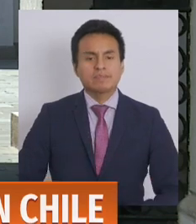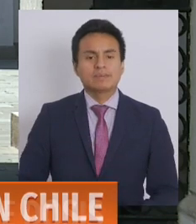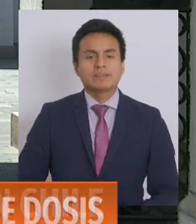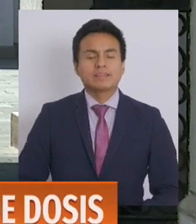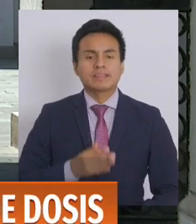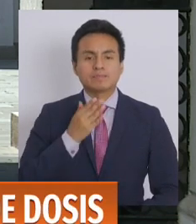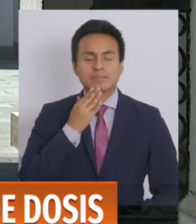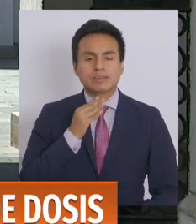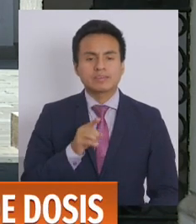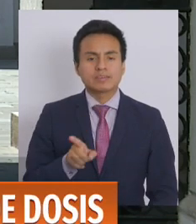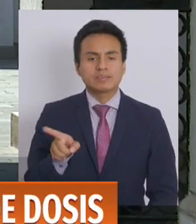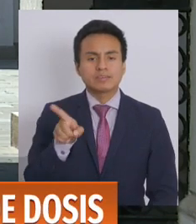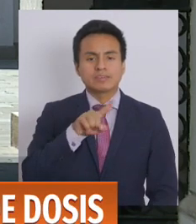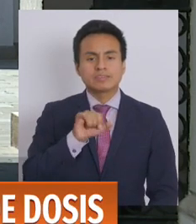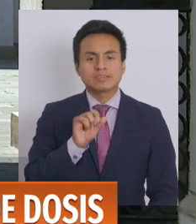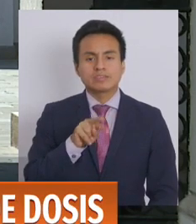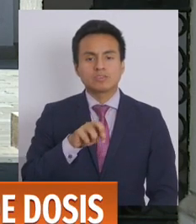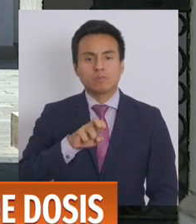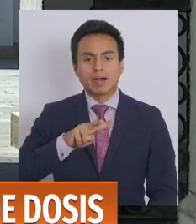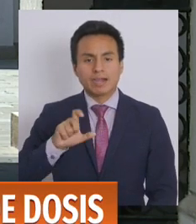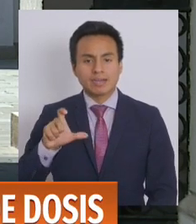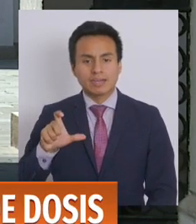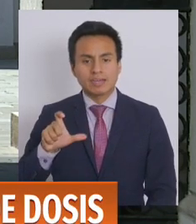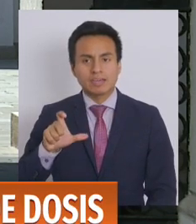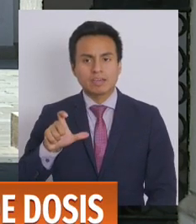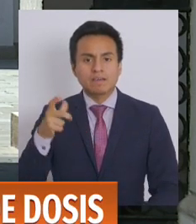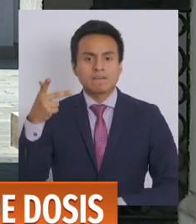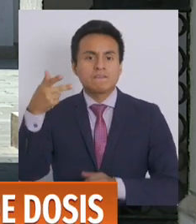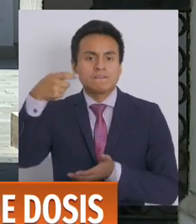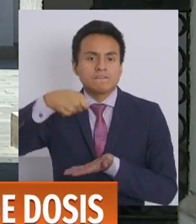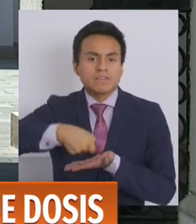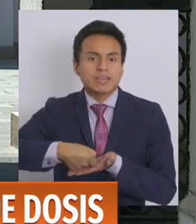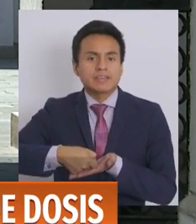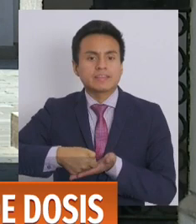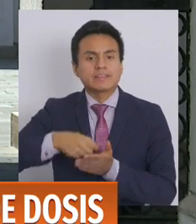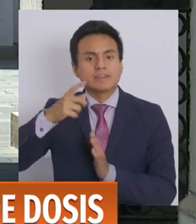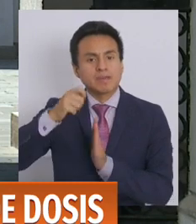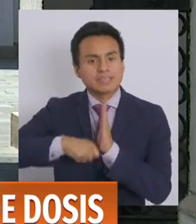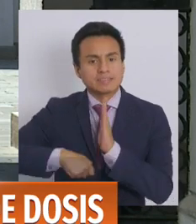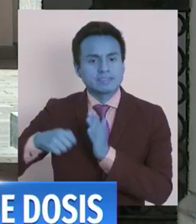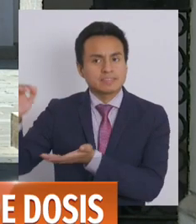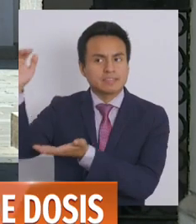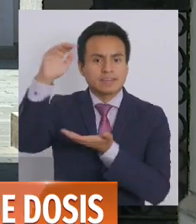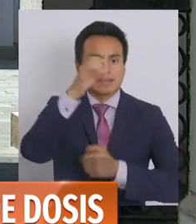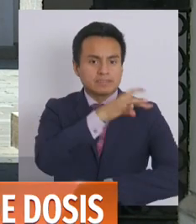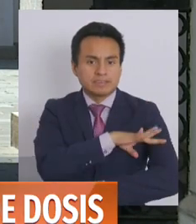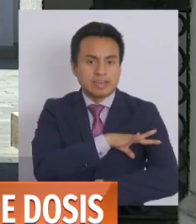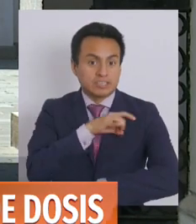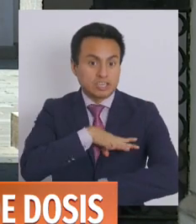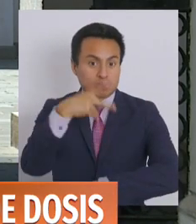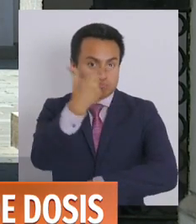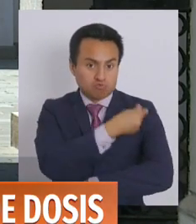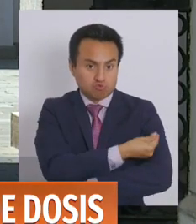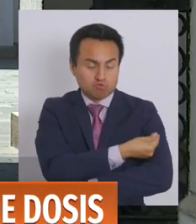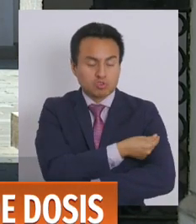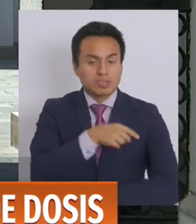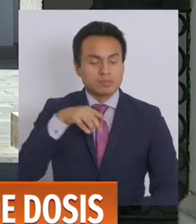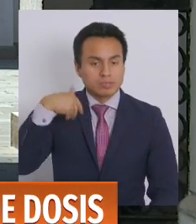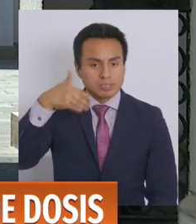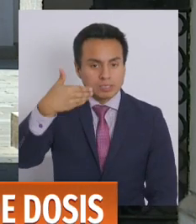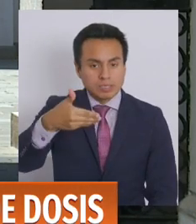La Sinovac estaría llegando a fines de mes a Chile y obviamente que para